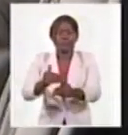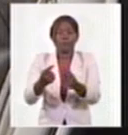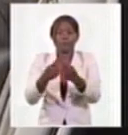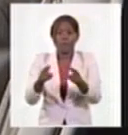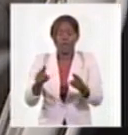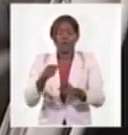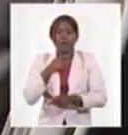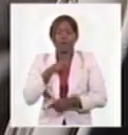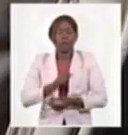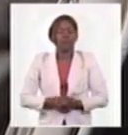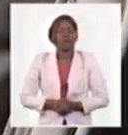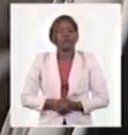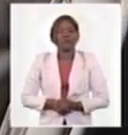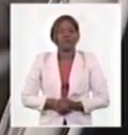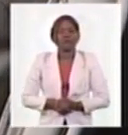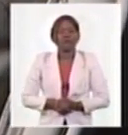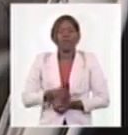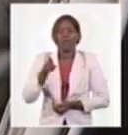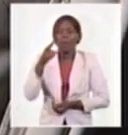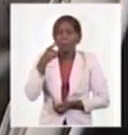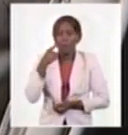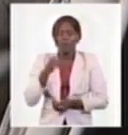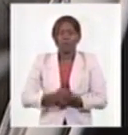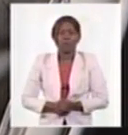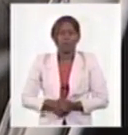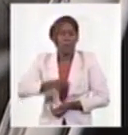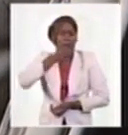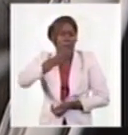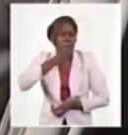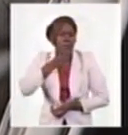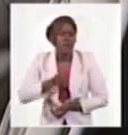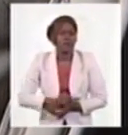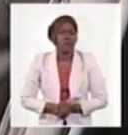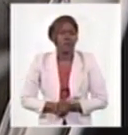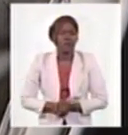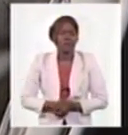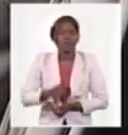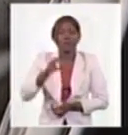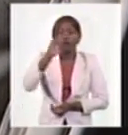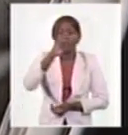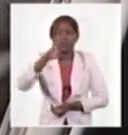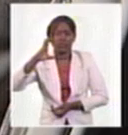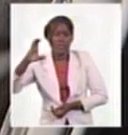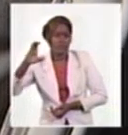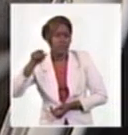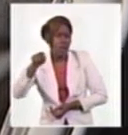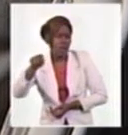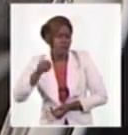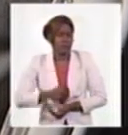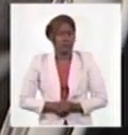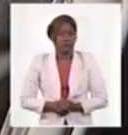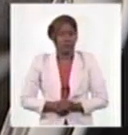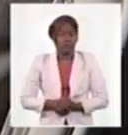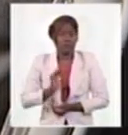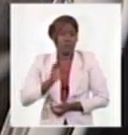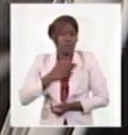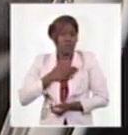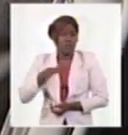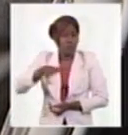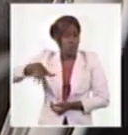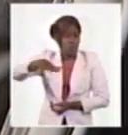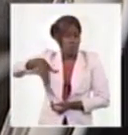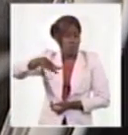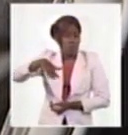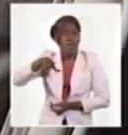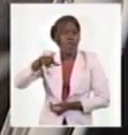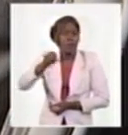dice, sobre todo en la prensa occidental, europea occidental, que sabe que es complicado también de alguna manera guiarse por ahí, se